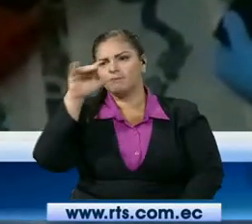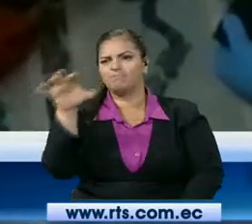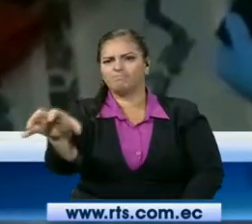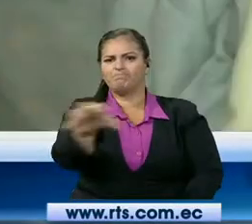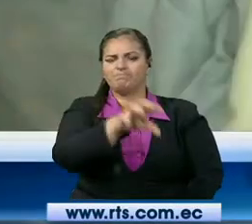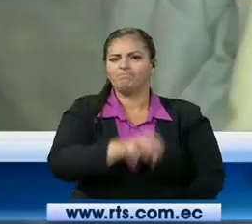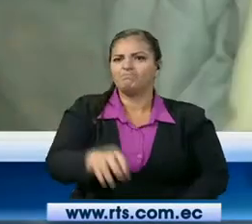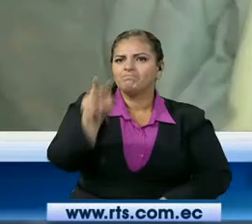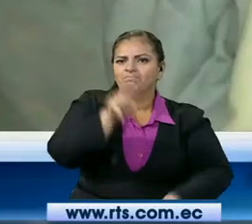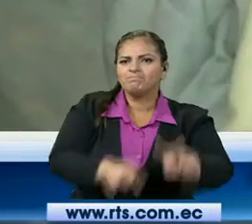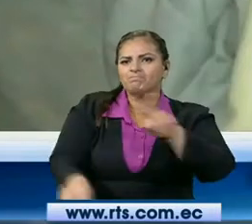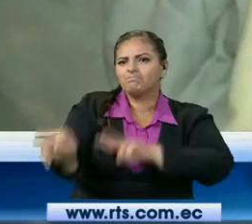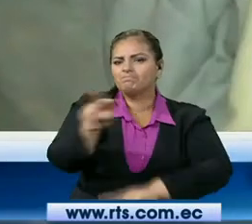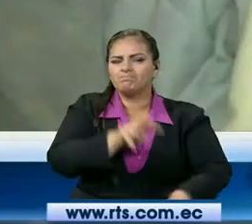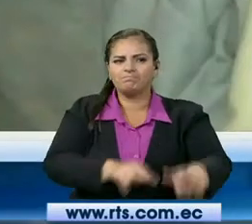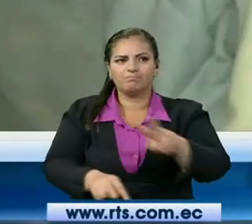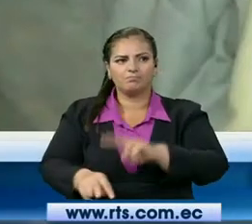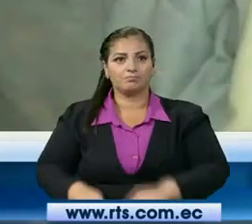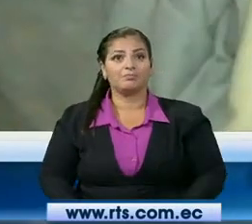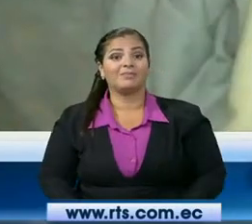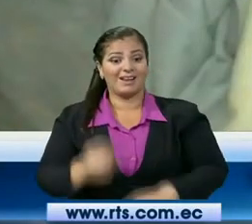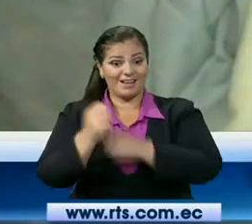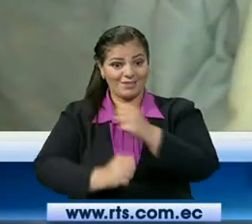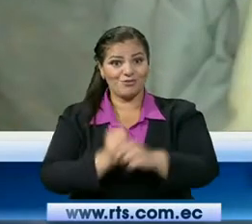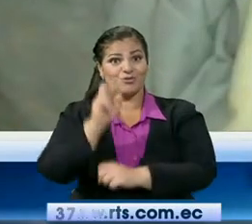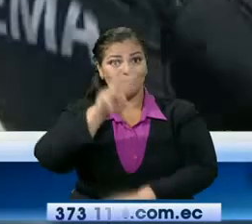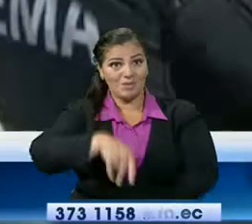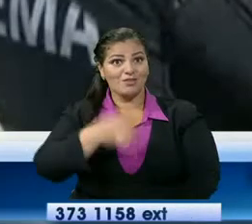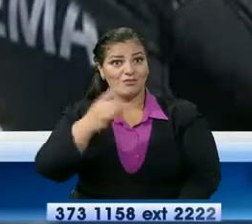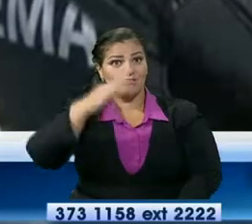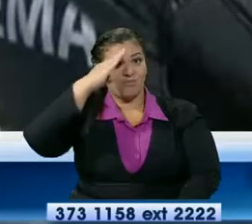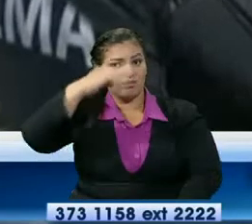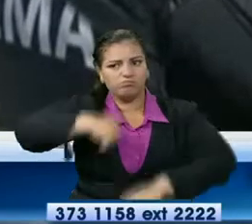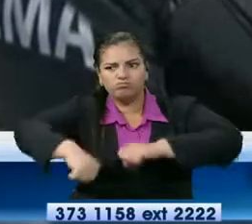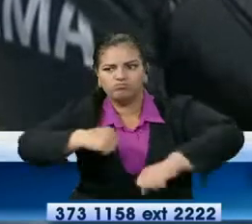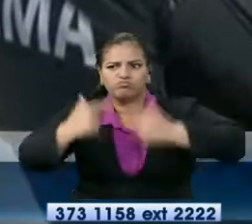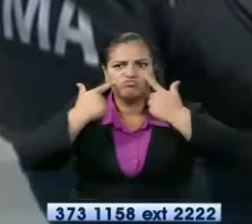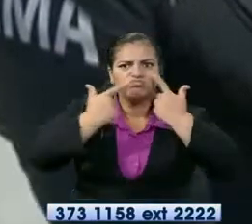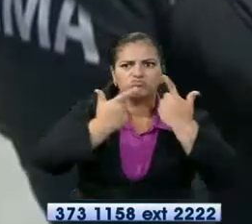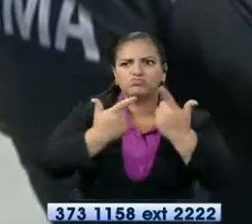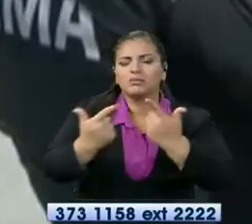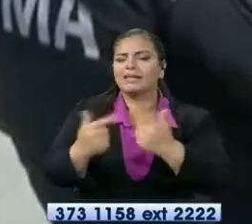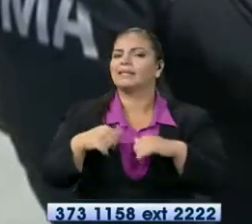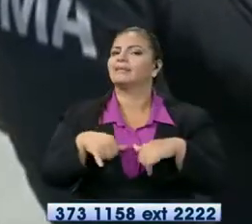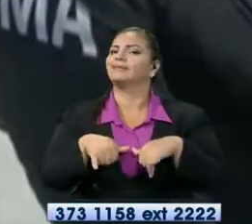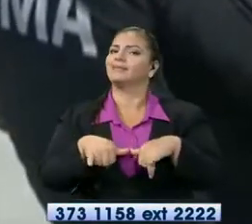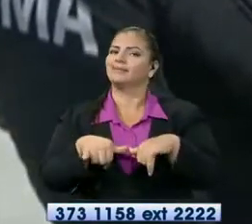2018 se denominarán Impacto y Mega Impacto. En Quito informó Iván Casamén.